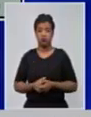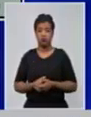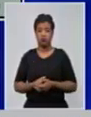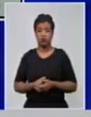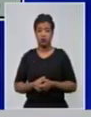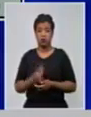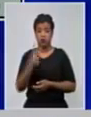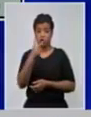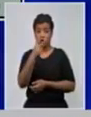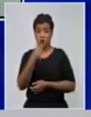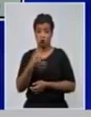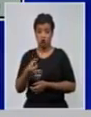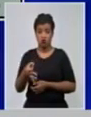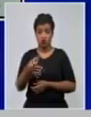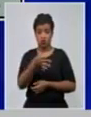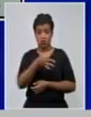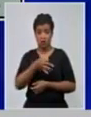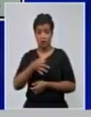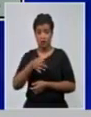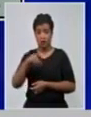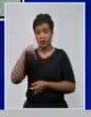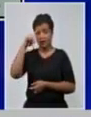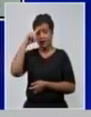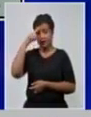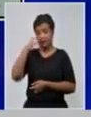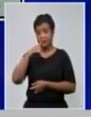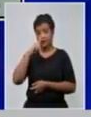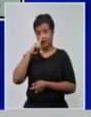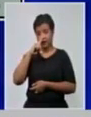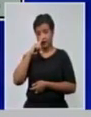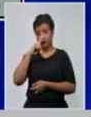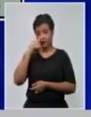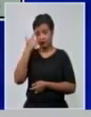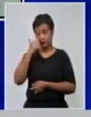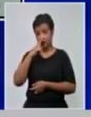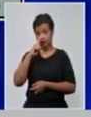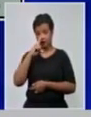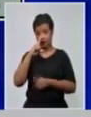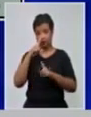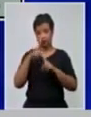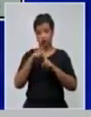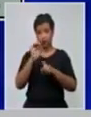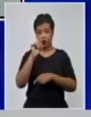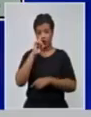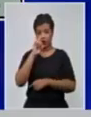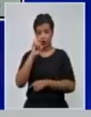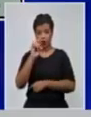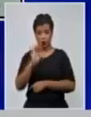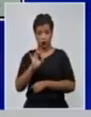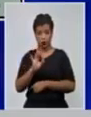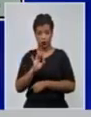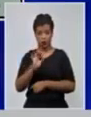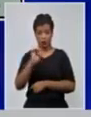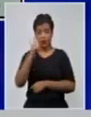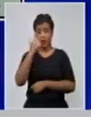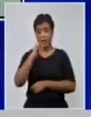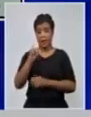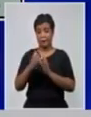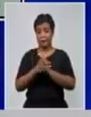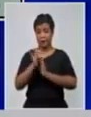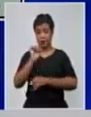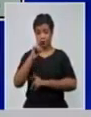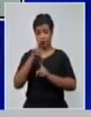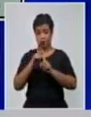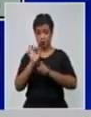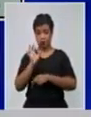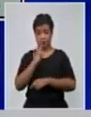el municipio San Antonio. En Caimito se diagnostican 22 casos. 22 casos autóctonos,